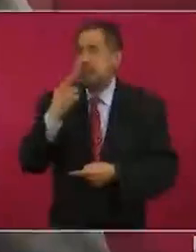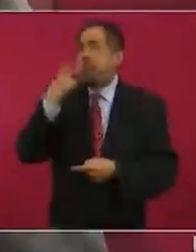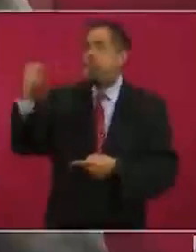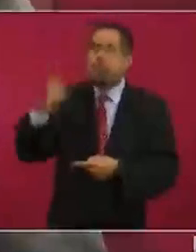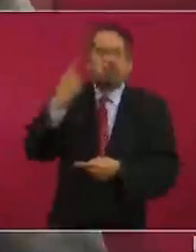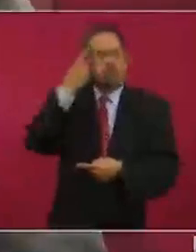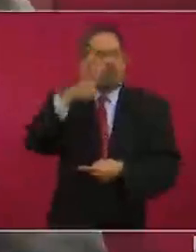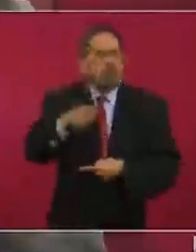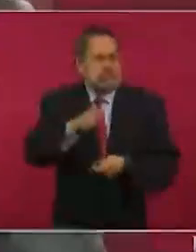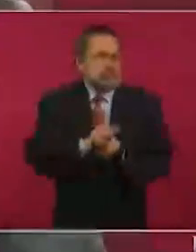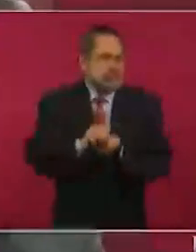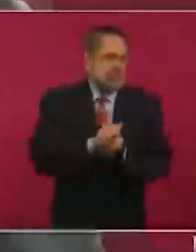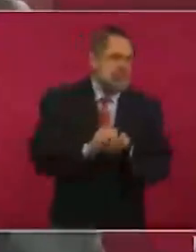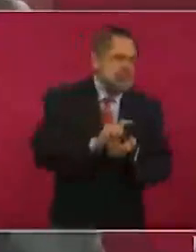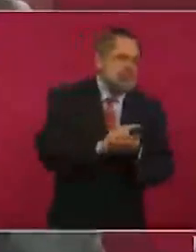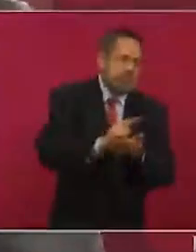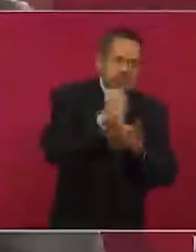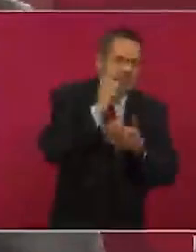refinando?